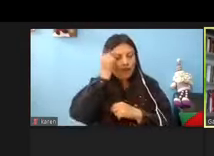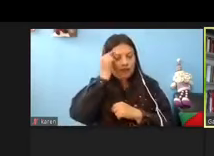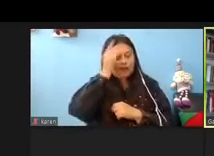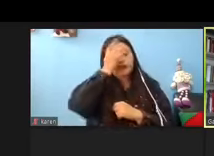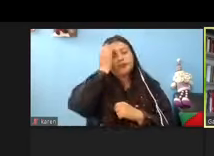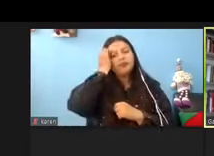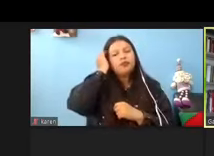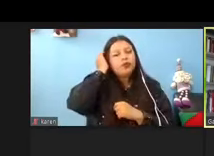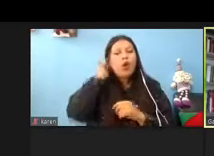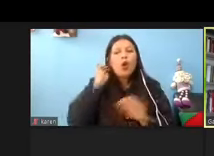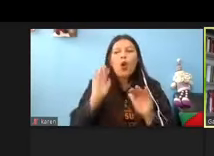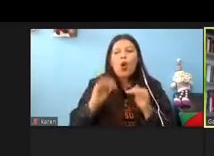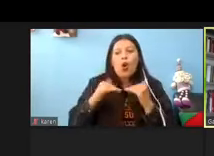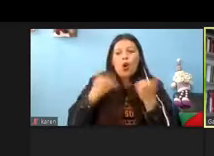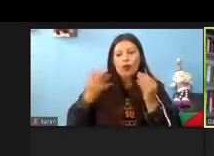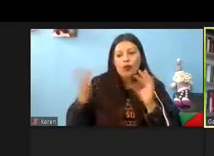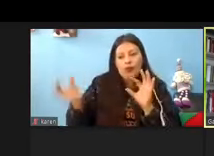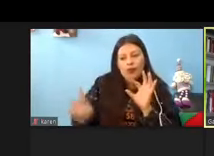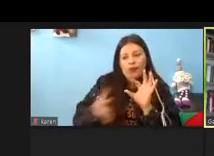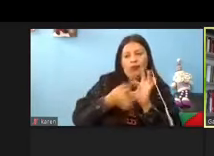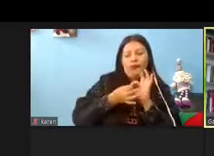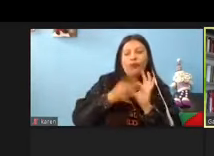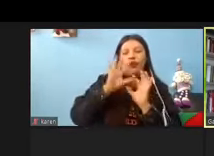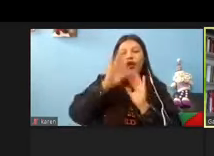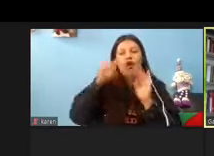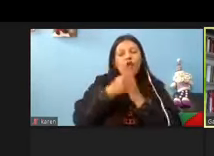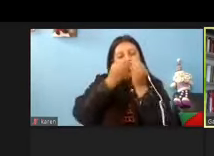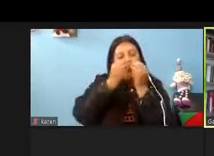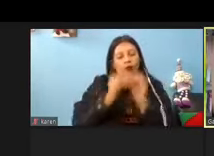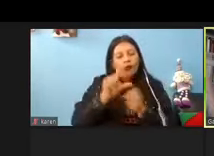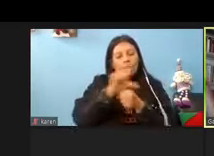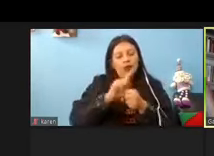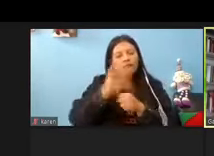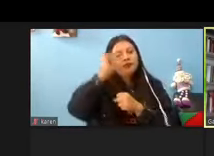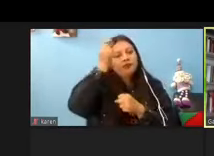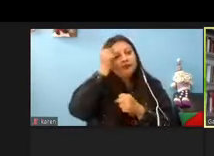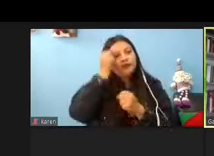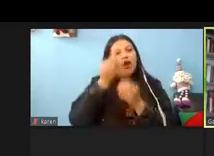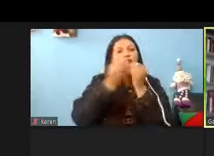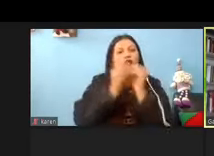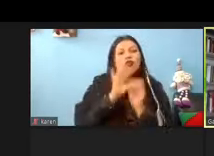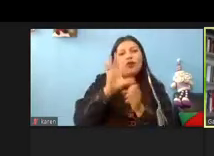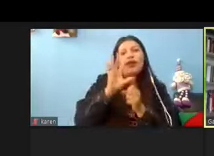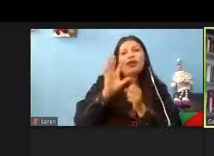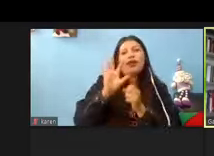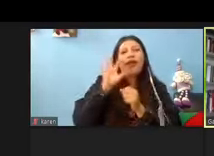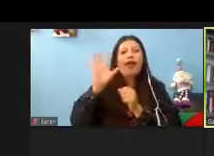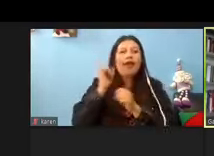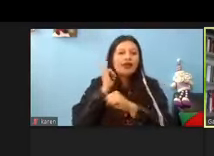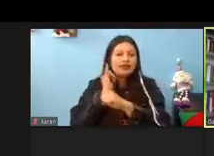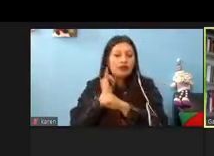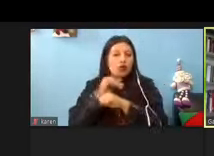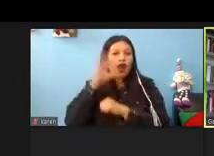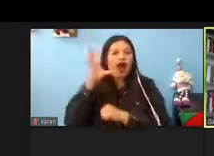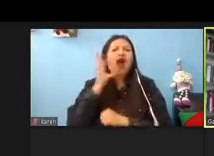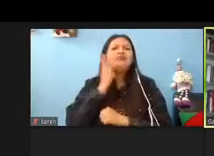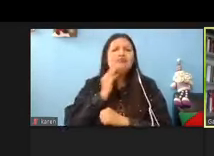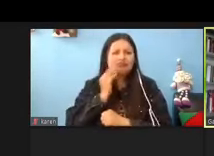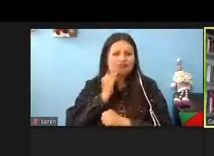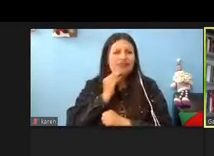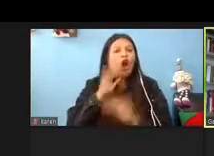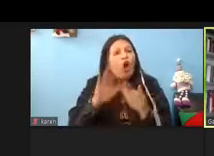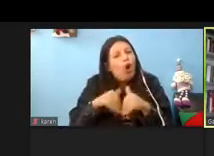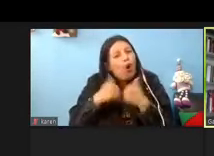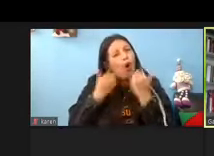es cómo articular esas formas de memoria, esas formas locales y esas formas institucionales y expertas, cómo articular